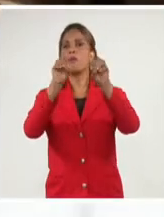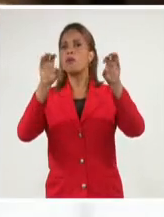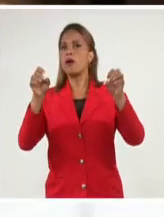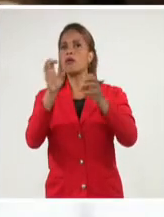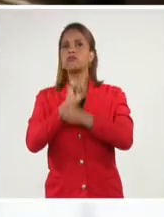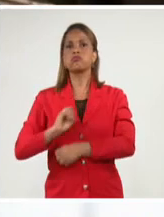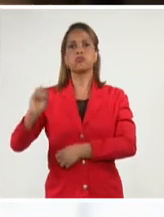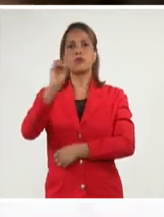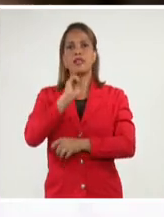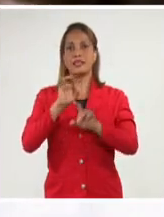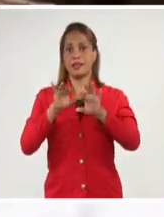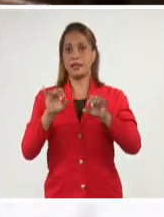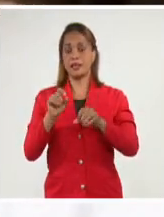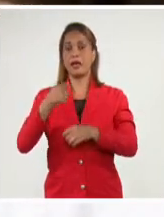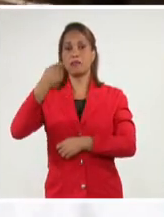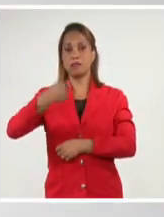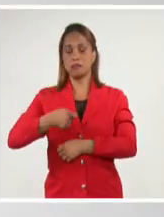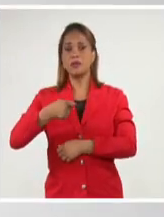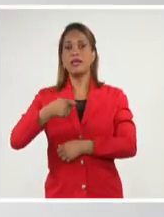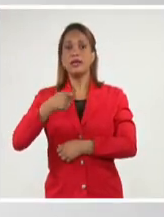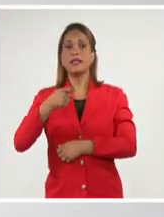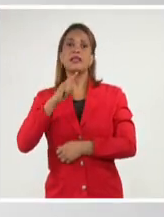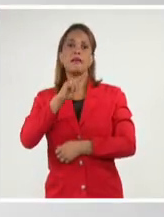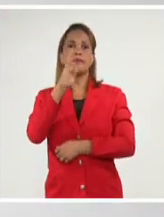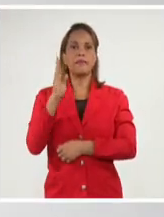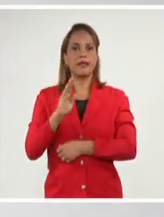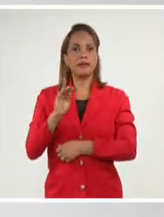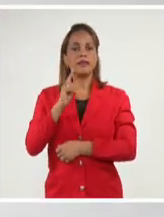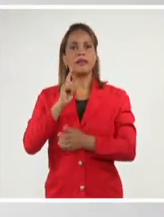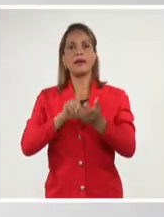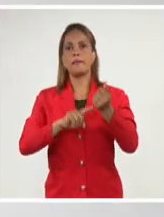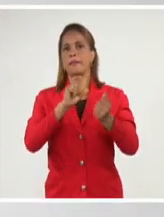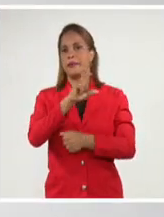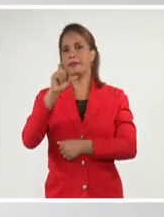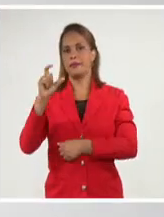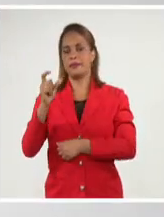Secretaría Ejecutiva del Foro de Sao Paulo y el Partido Comunista de